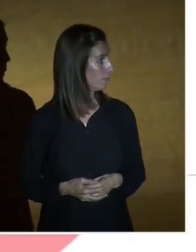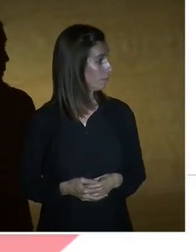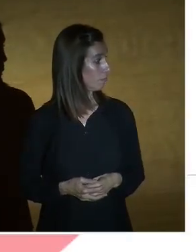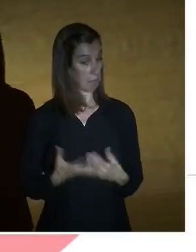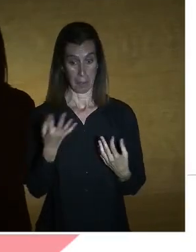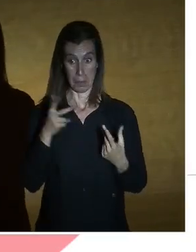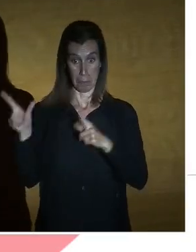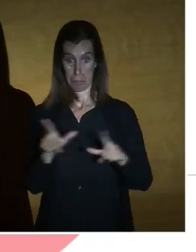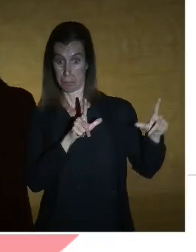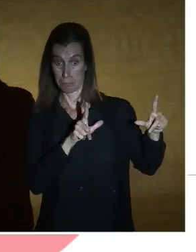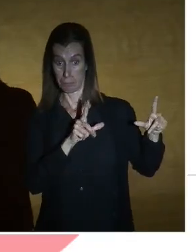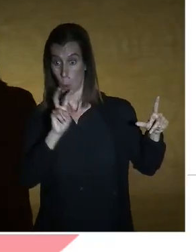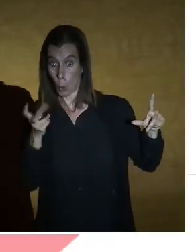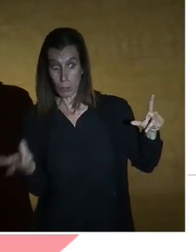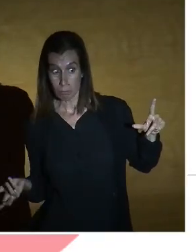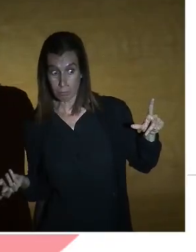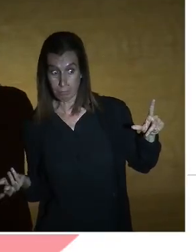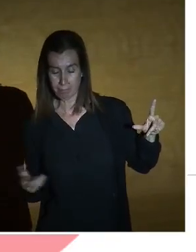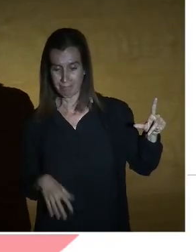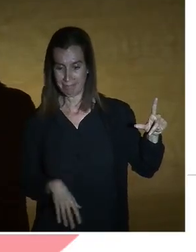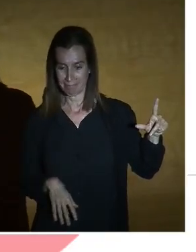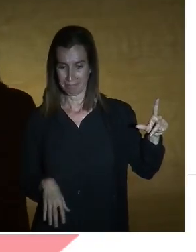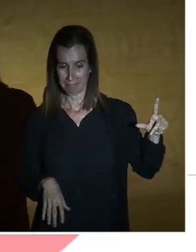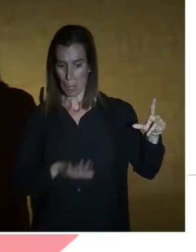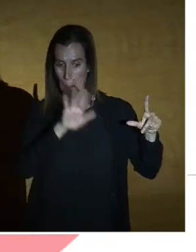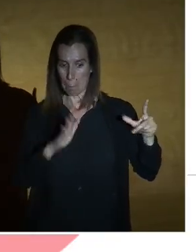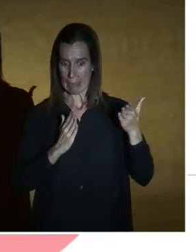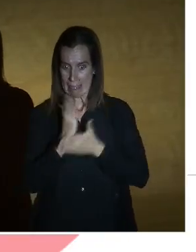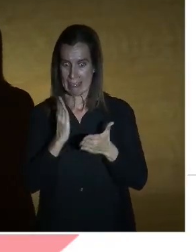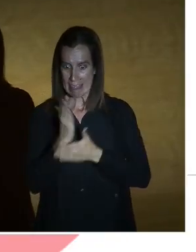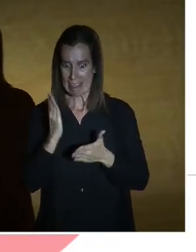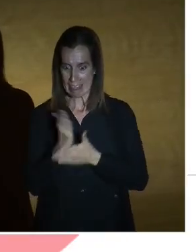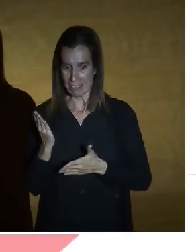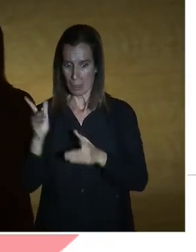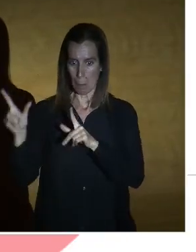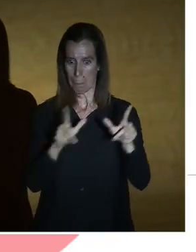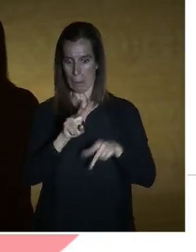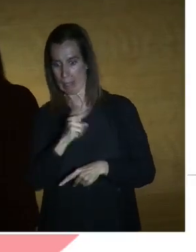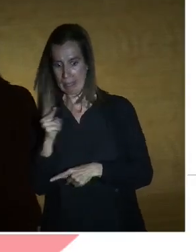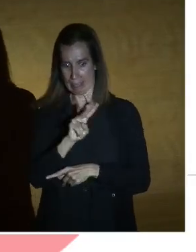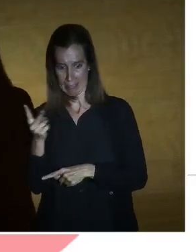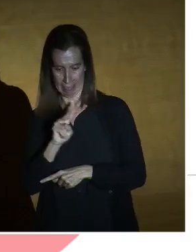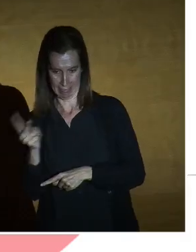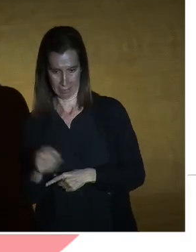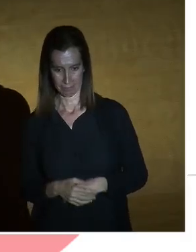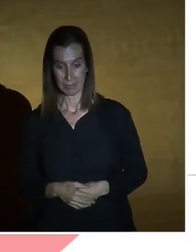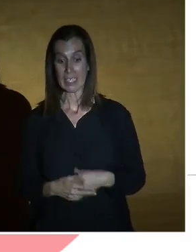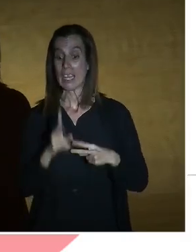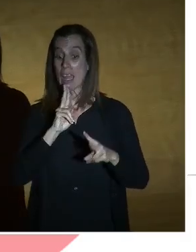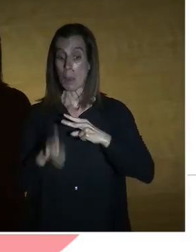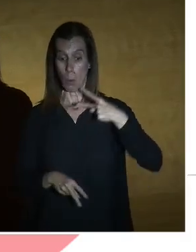Bueno, debería salir otra diapositiva, pero parece que está saltando una sí y una no. Nos da dos